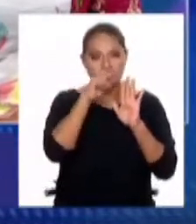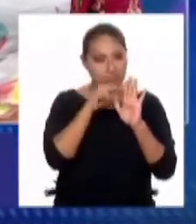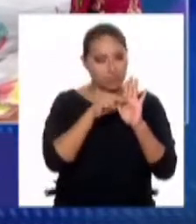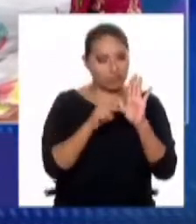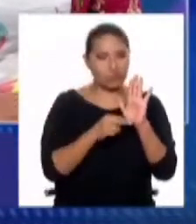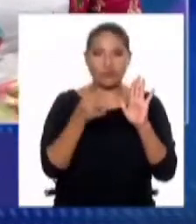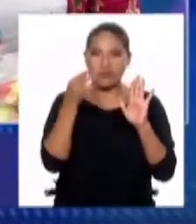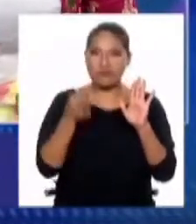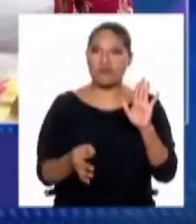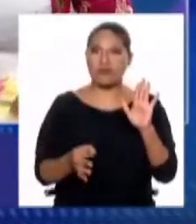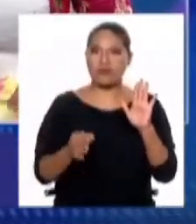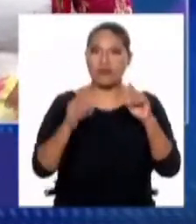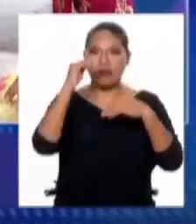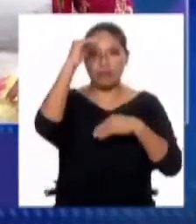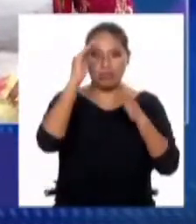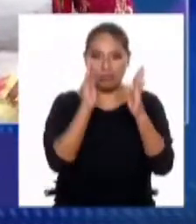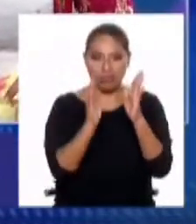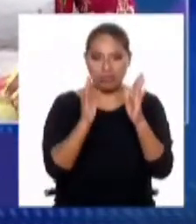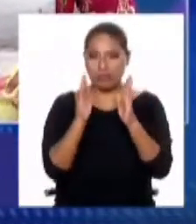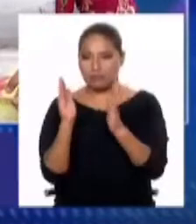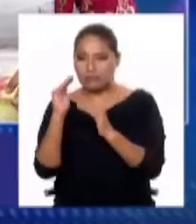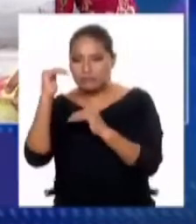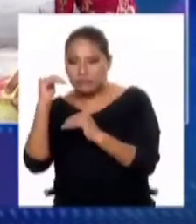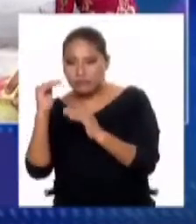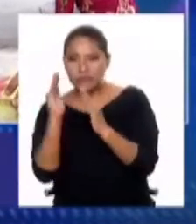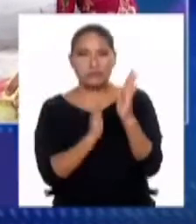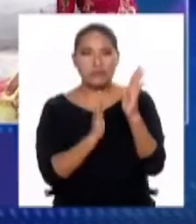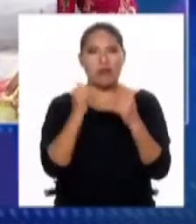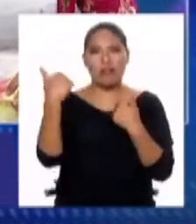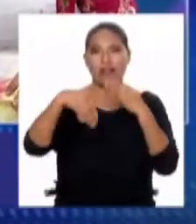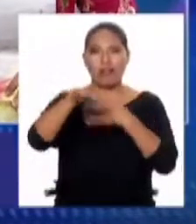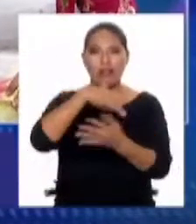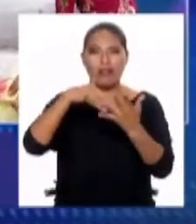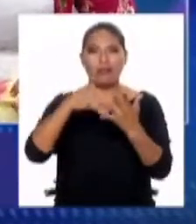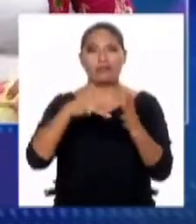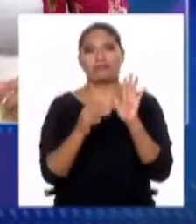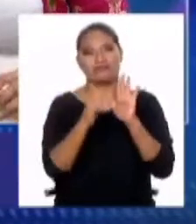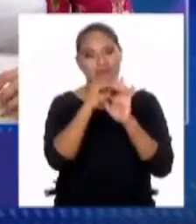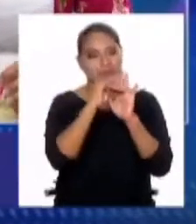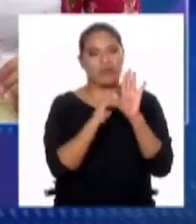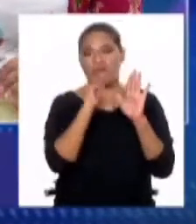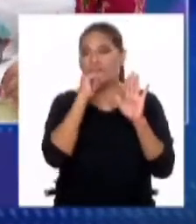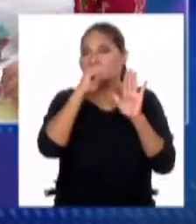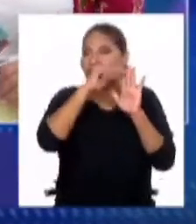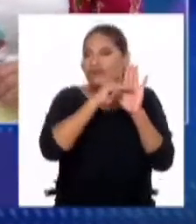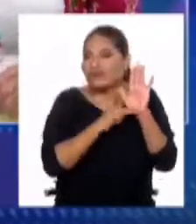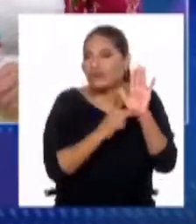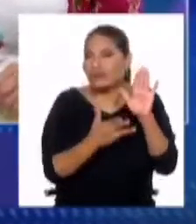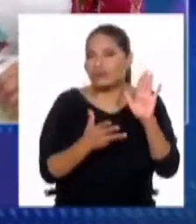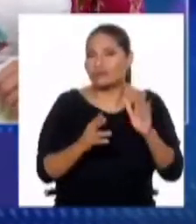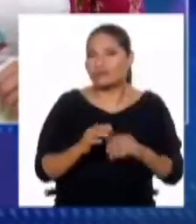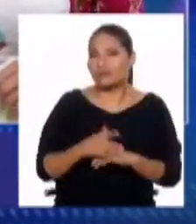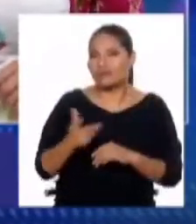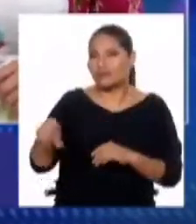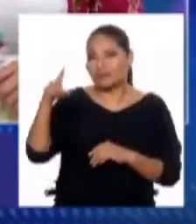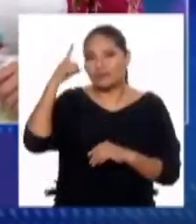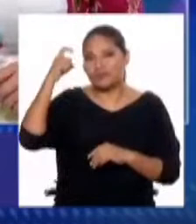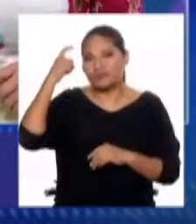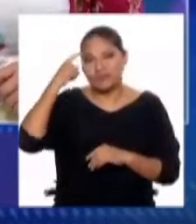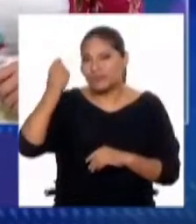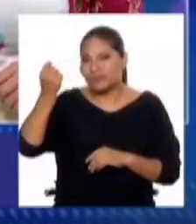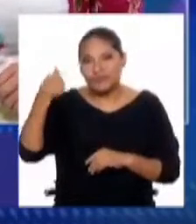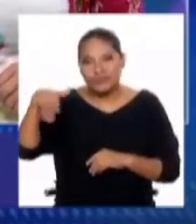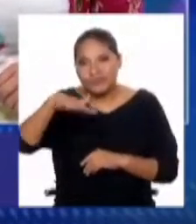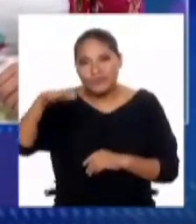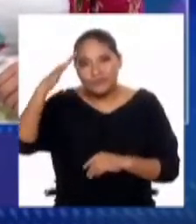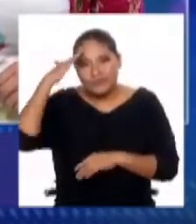normalización. Y eso es técnico. Eso es meramente técnico, pero los políticos no entienden. Claro,